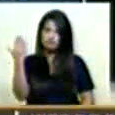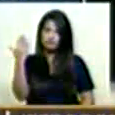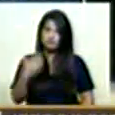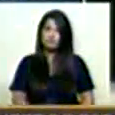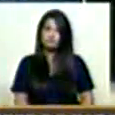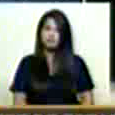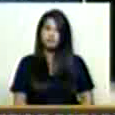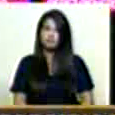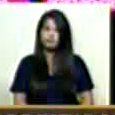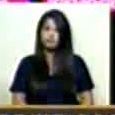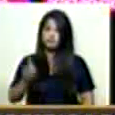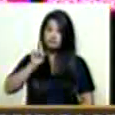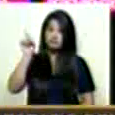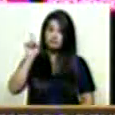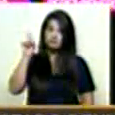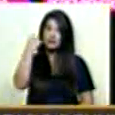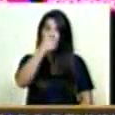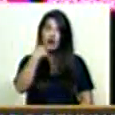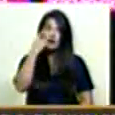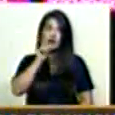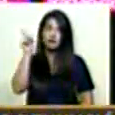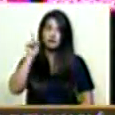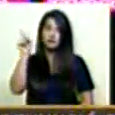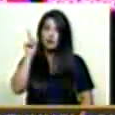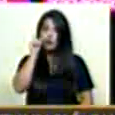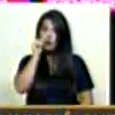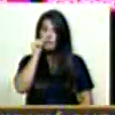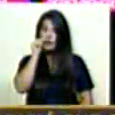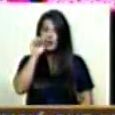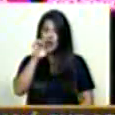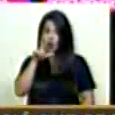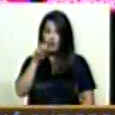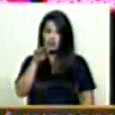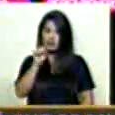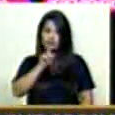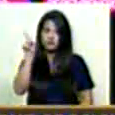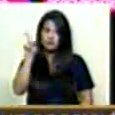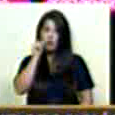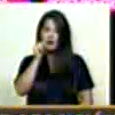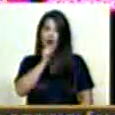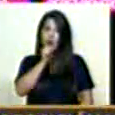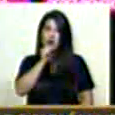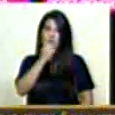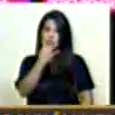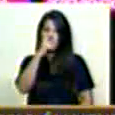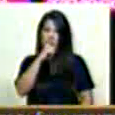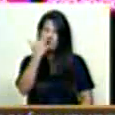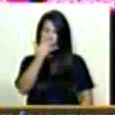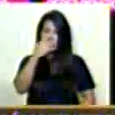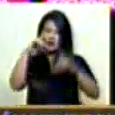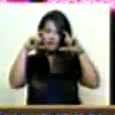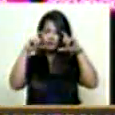el ciudadano global de javier de yon gonzález alias el abuelo de 45 años